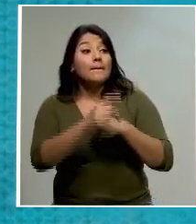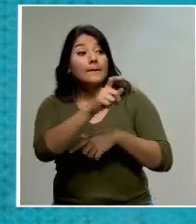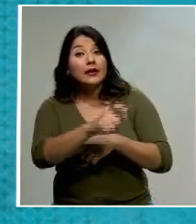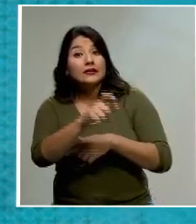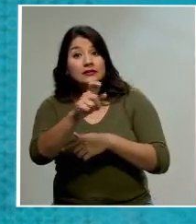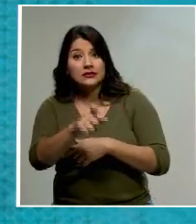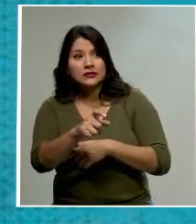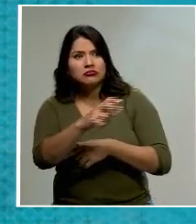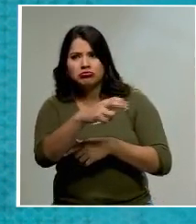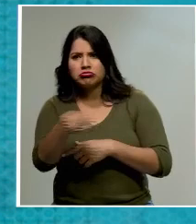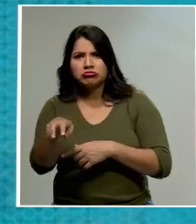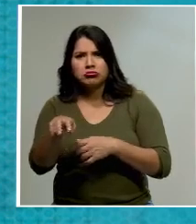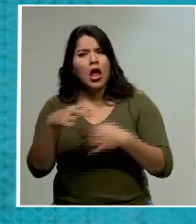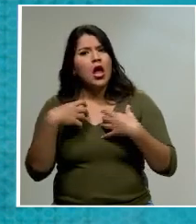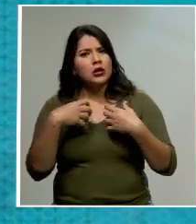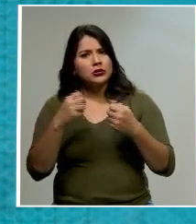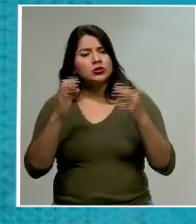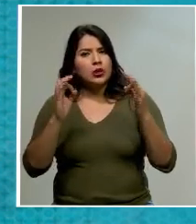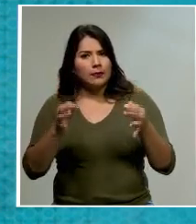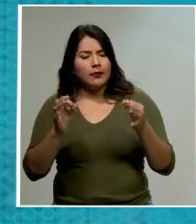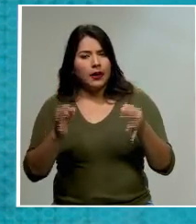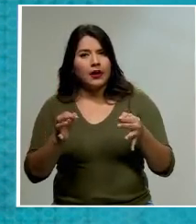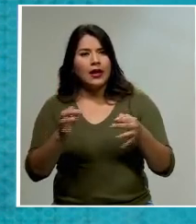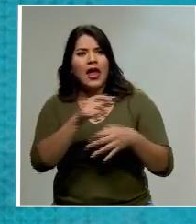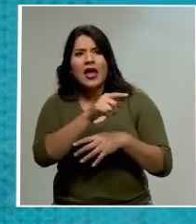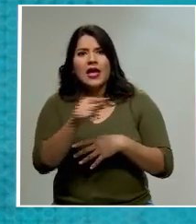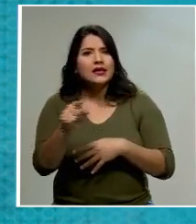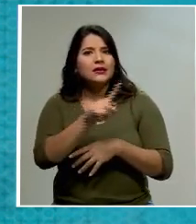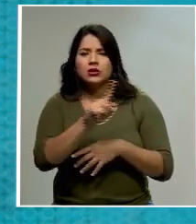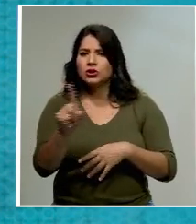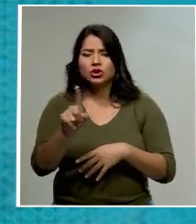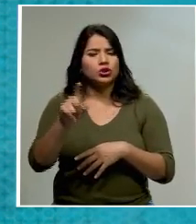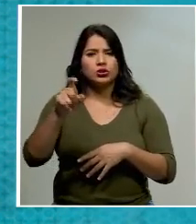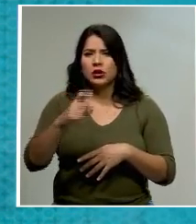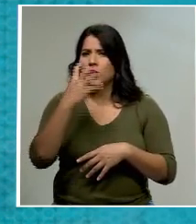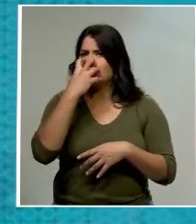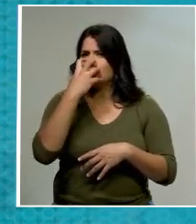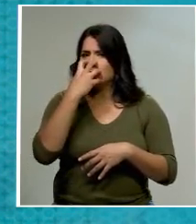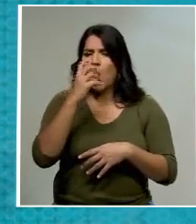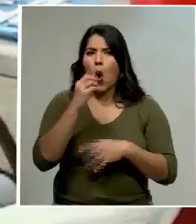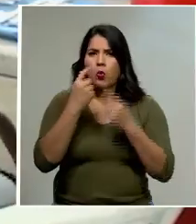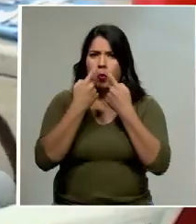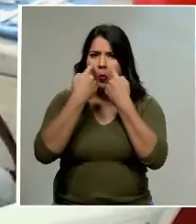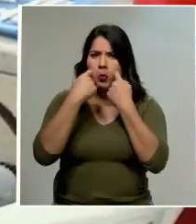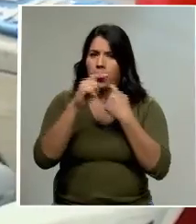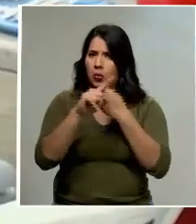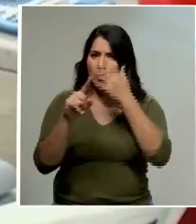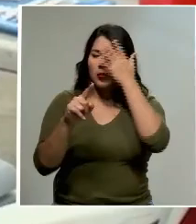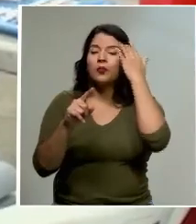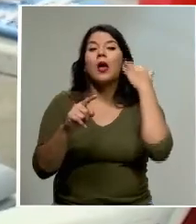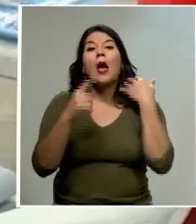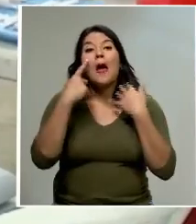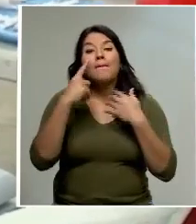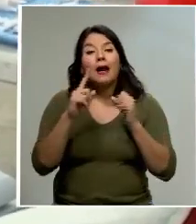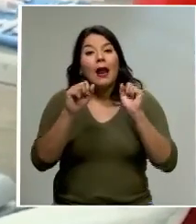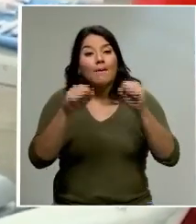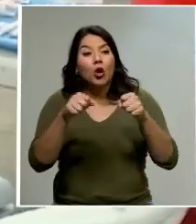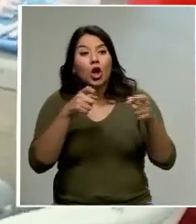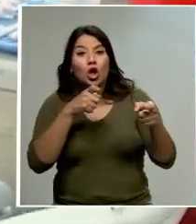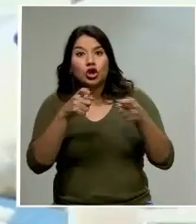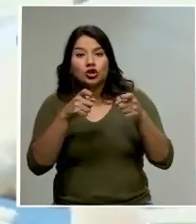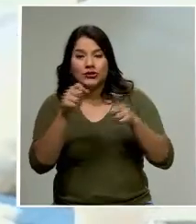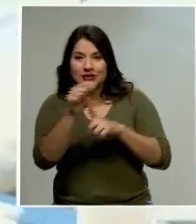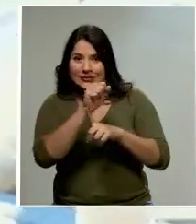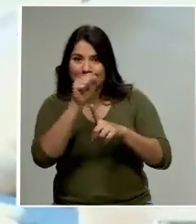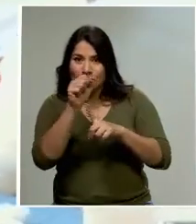en condición estable, no iban ventiladas o entubadas. Precisamente para contener la situación,